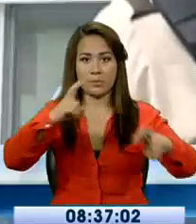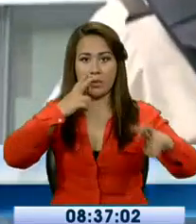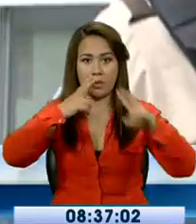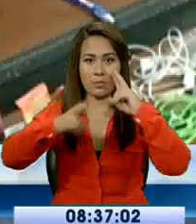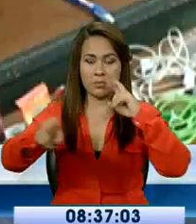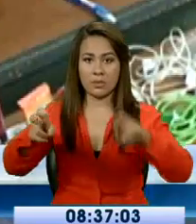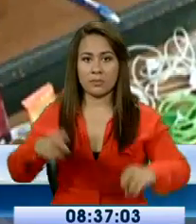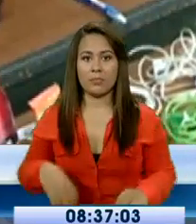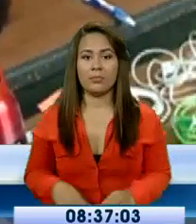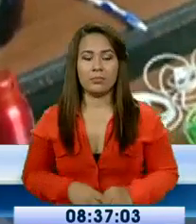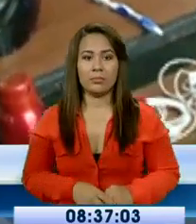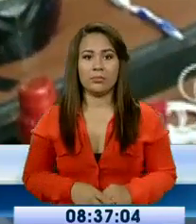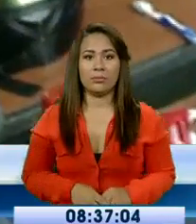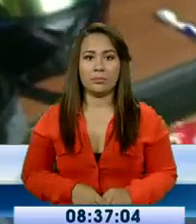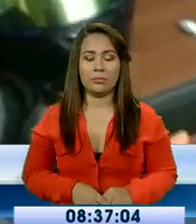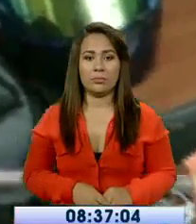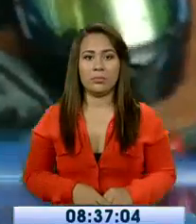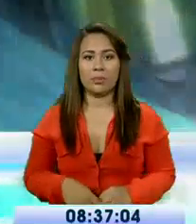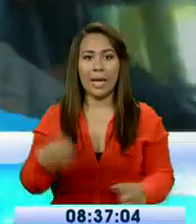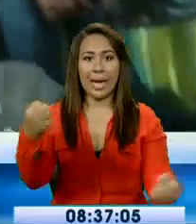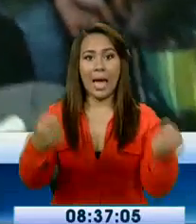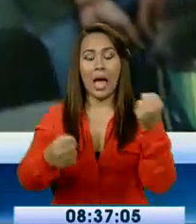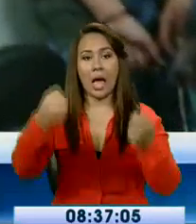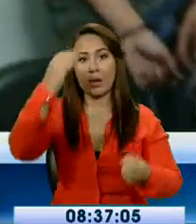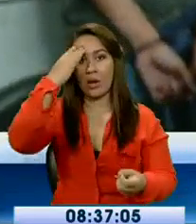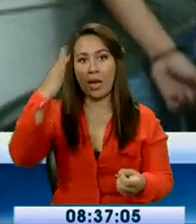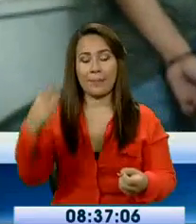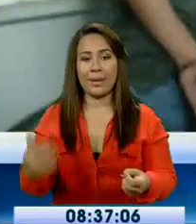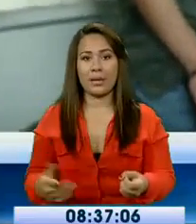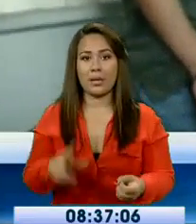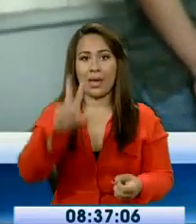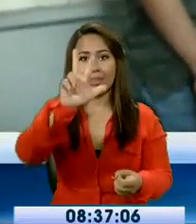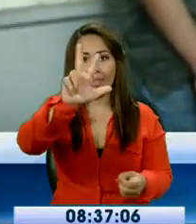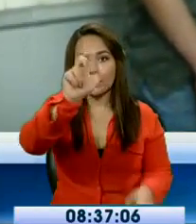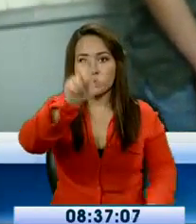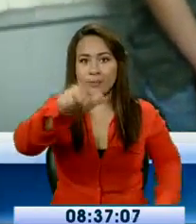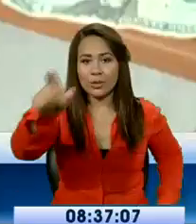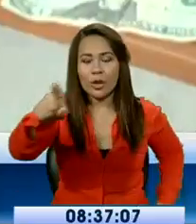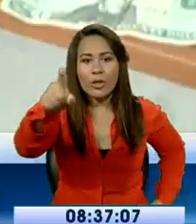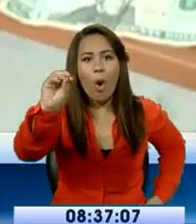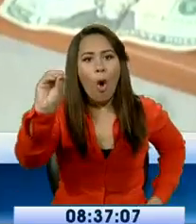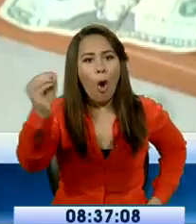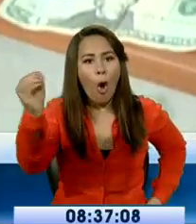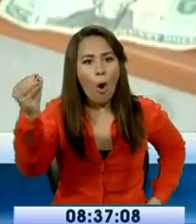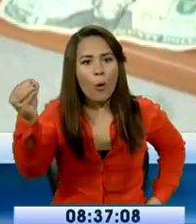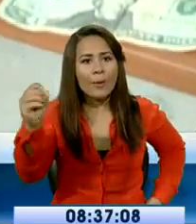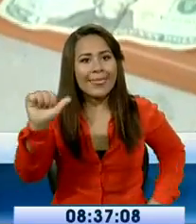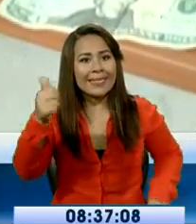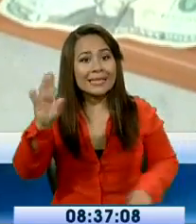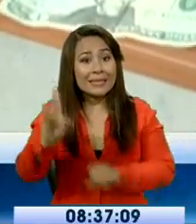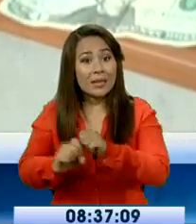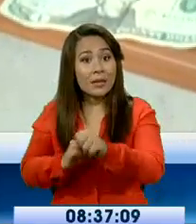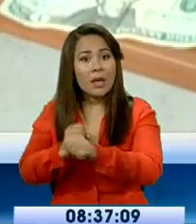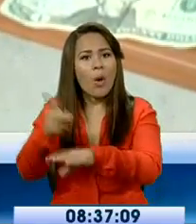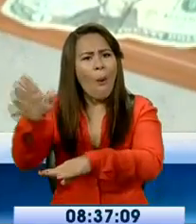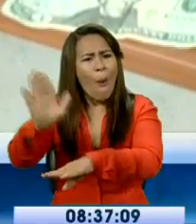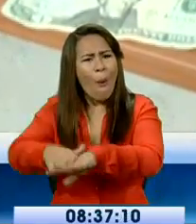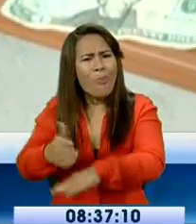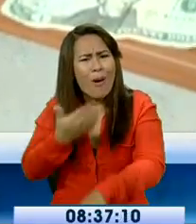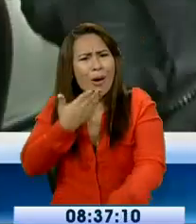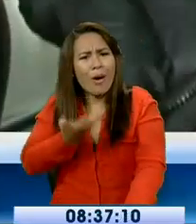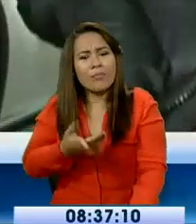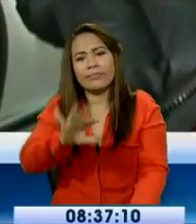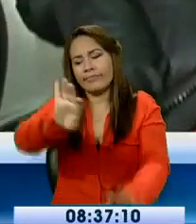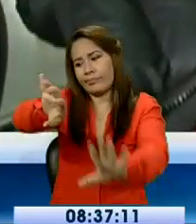detención. En el vehículo amarillo encontraron a tres personas, entre ellas un menor de edad. En la revisión aparecieron seis celulares, prendas de